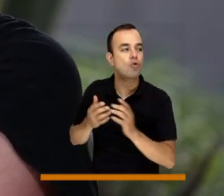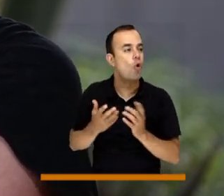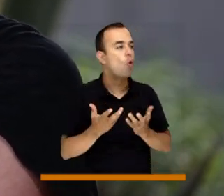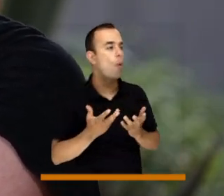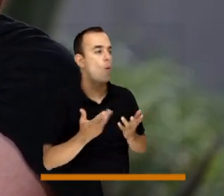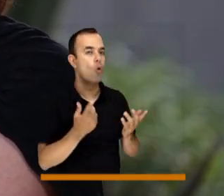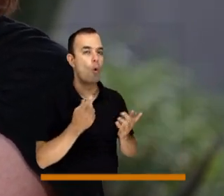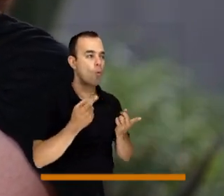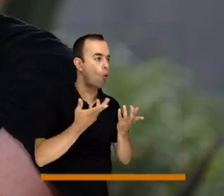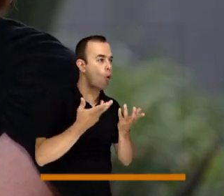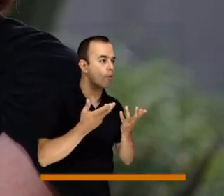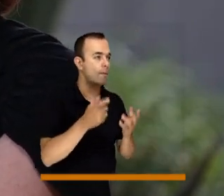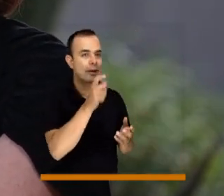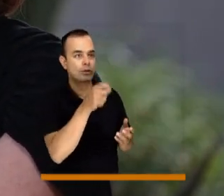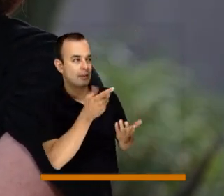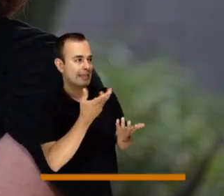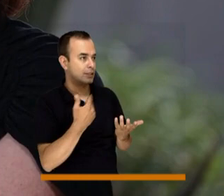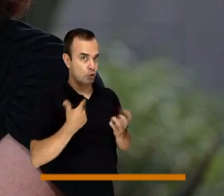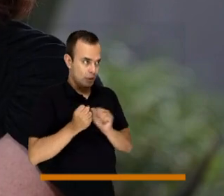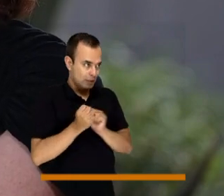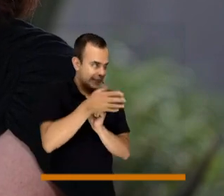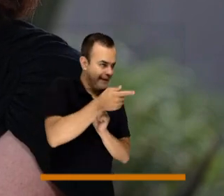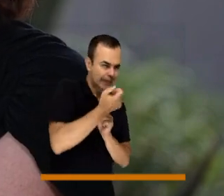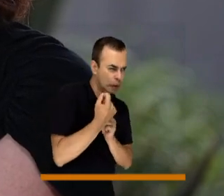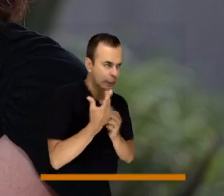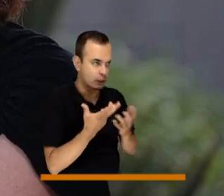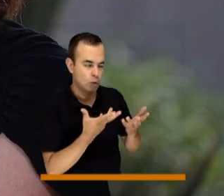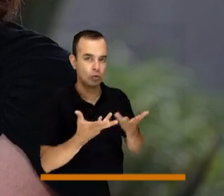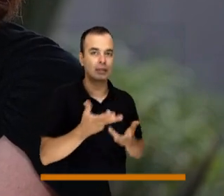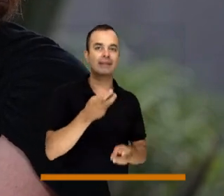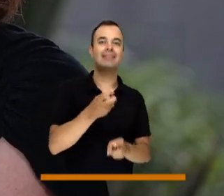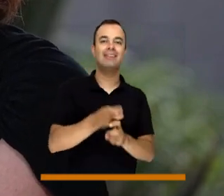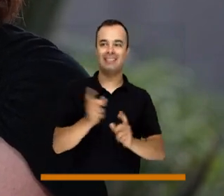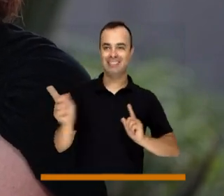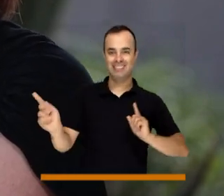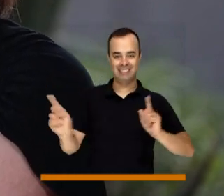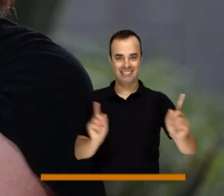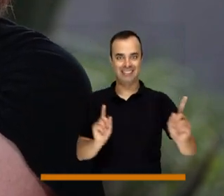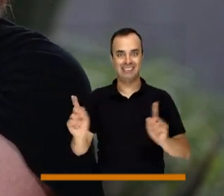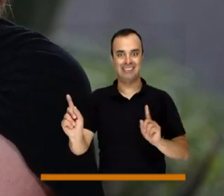sabe instrucciones, no sabe seguirlas. Entonces no se trata